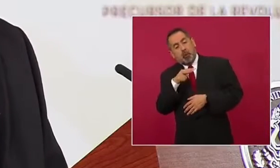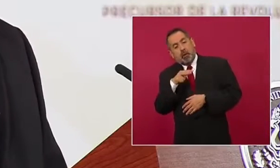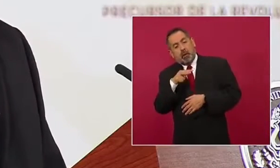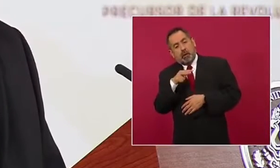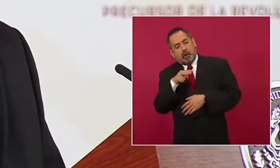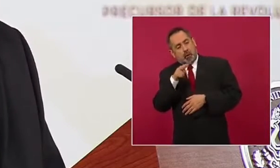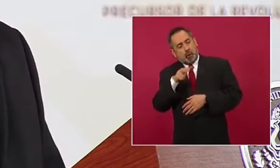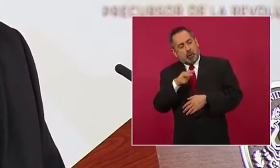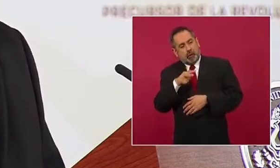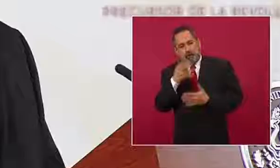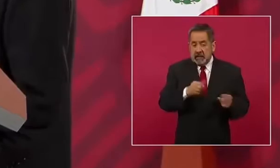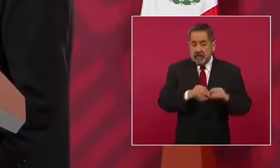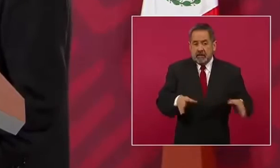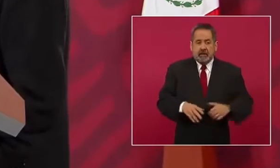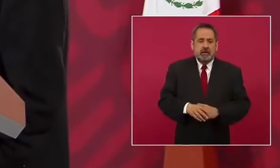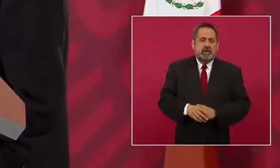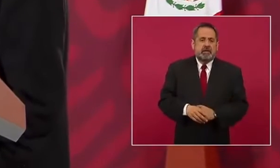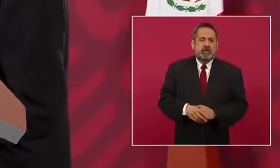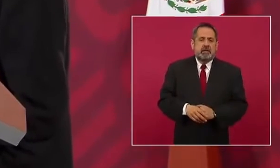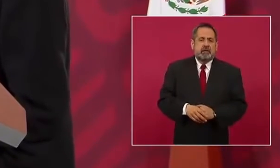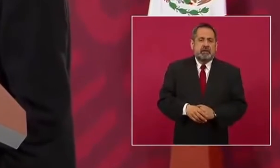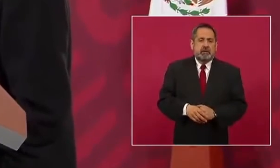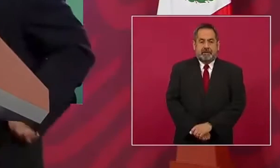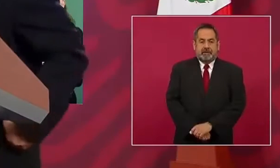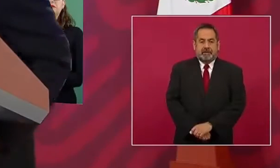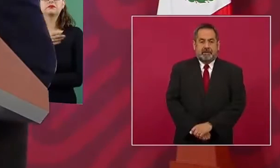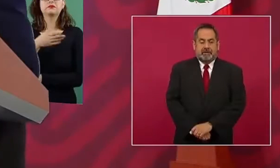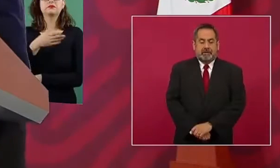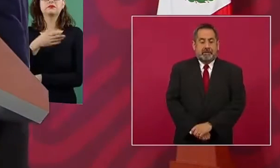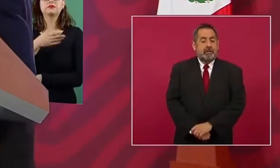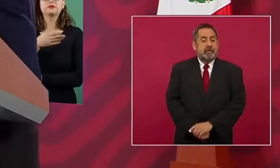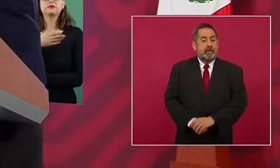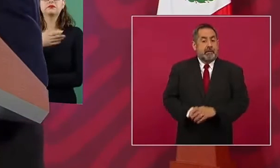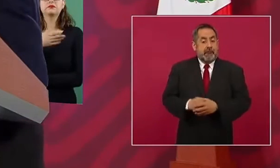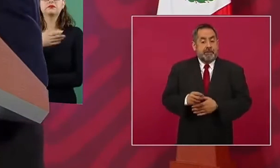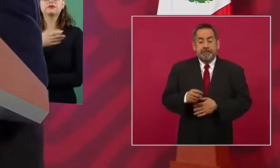de manera irrespetuosa. ¿Tienen la foto? A ver.